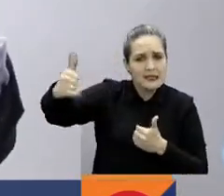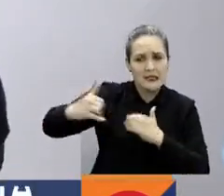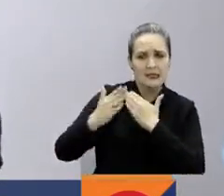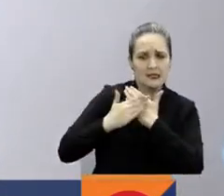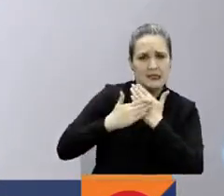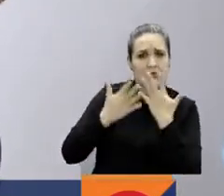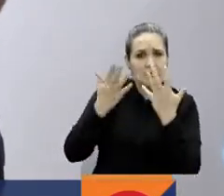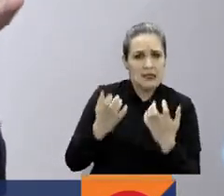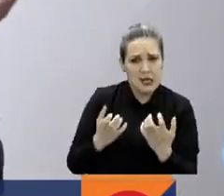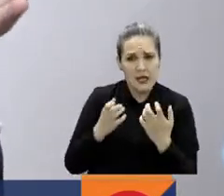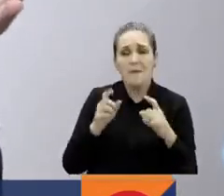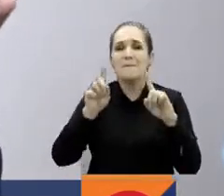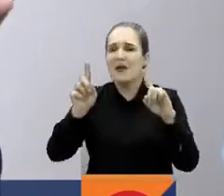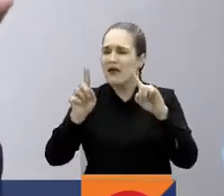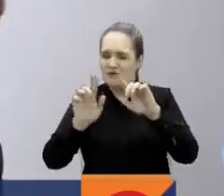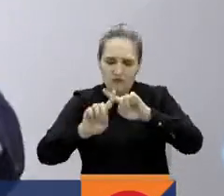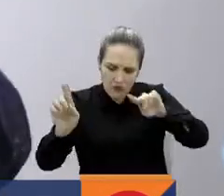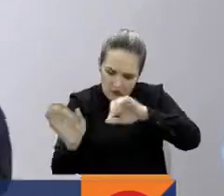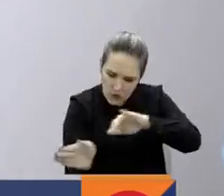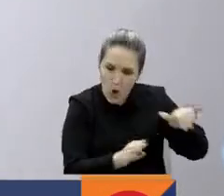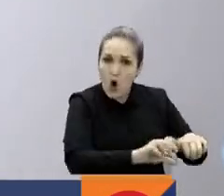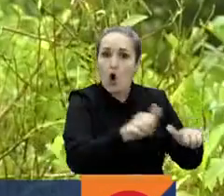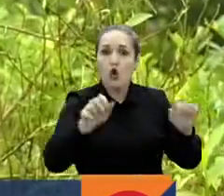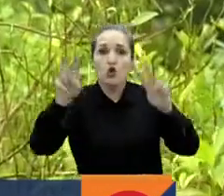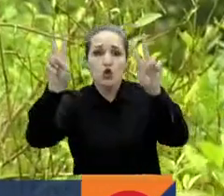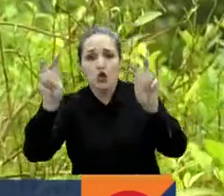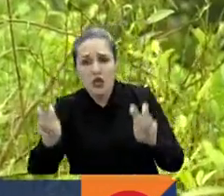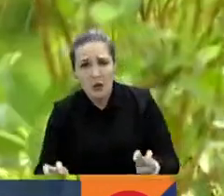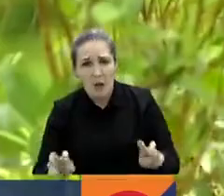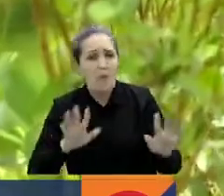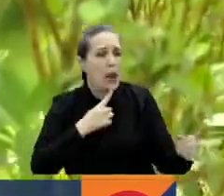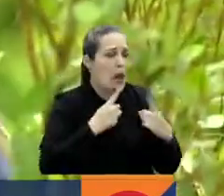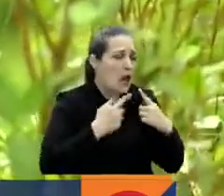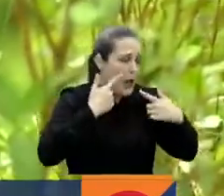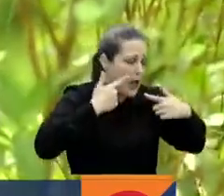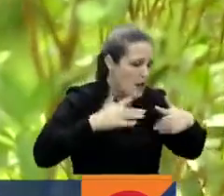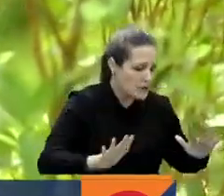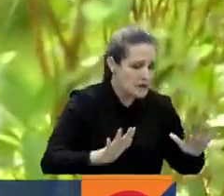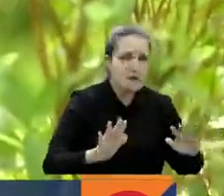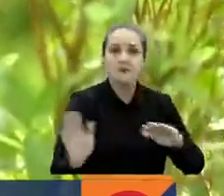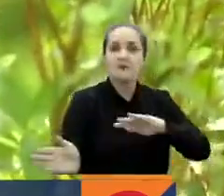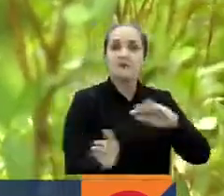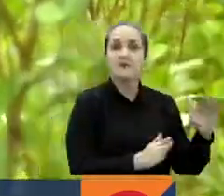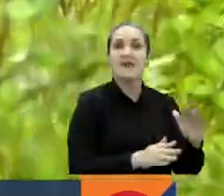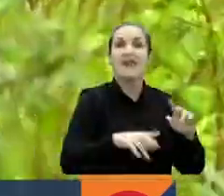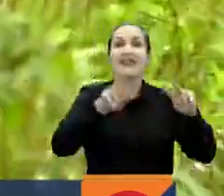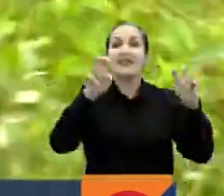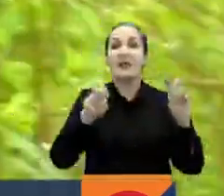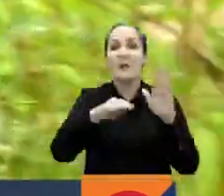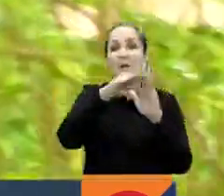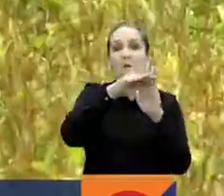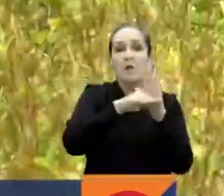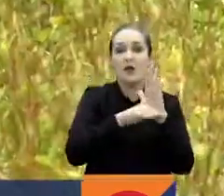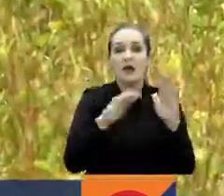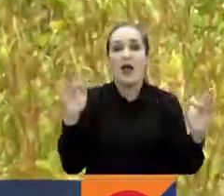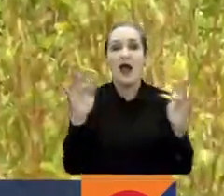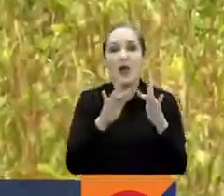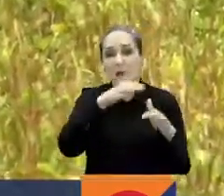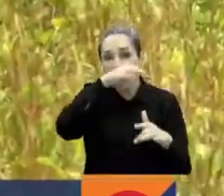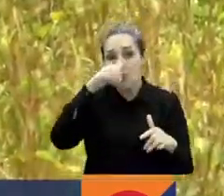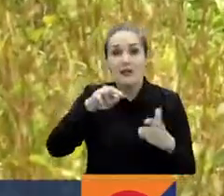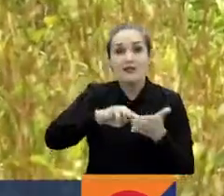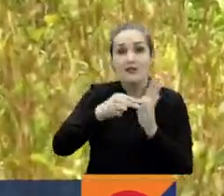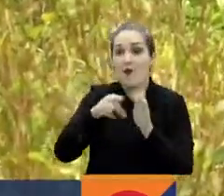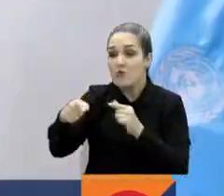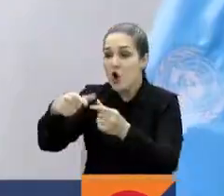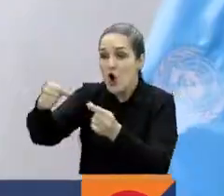temas para la agenda política. Se puede hablar. La política de drogas estaría enfocada en el trato no penal de los campesinos